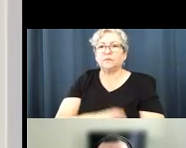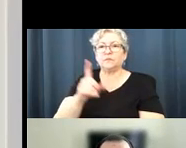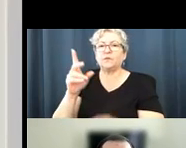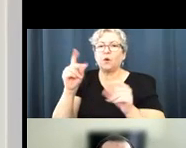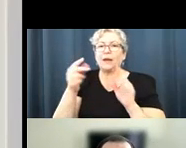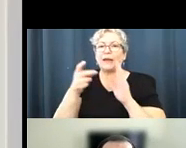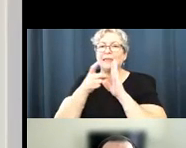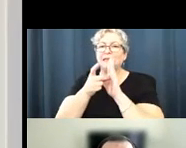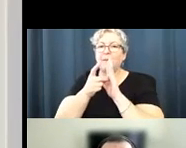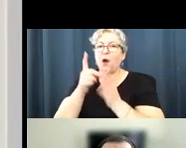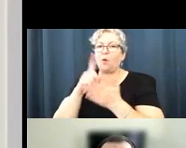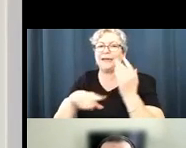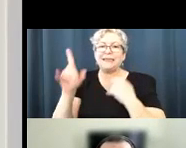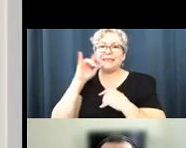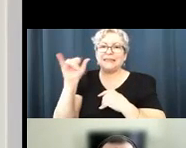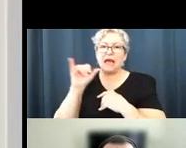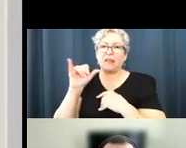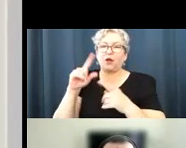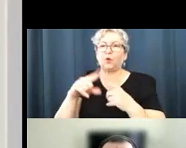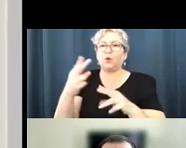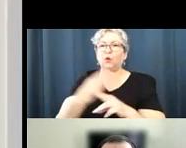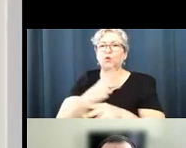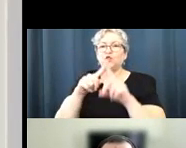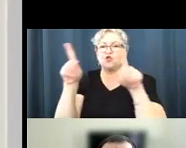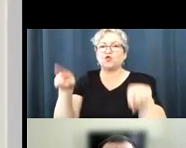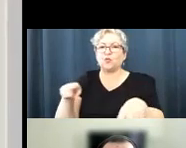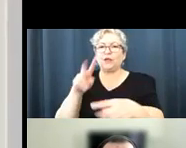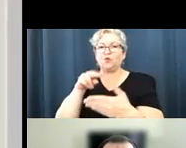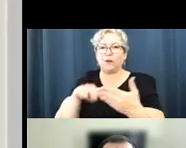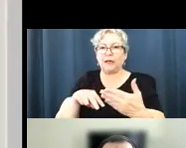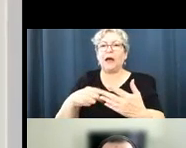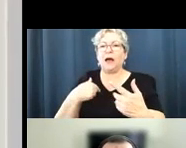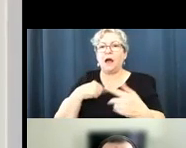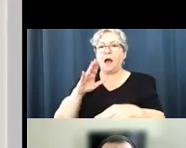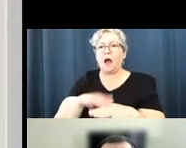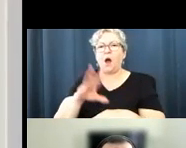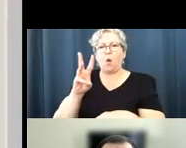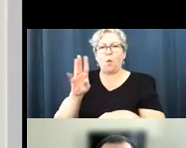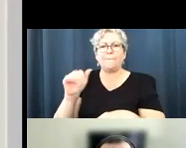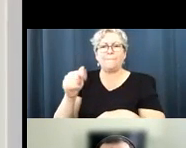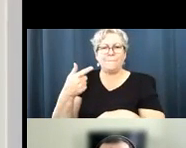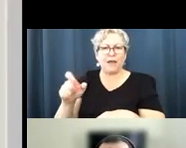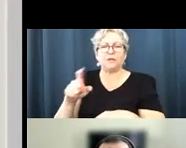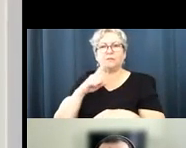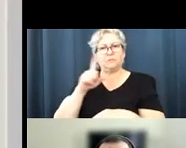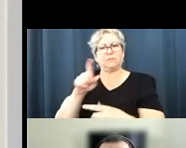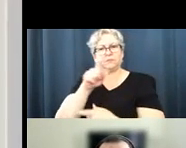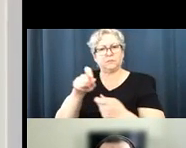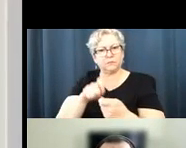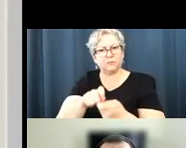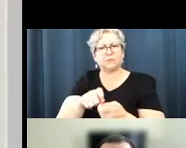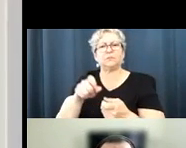Entonces, aquí hay una demostración de cómo de lo que suena usar un screen reader. Y aquí estoy en una página de web que